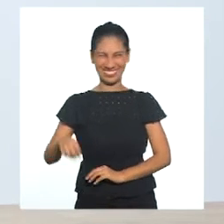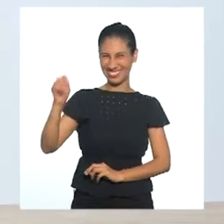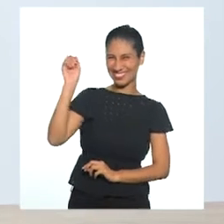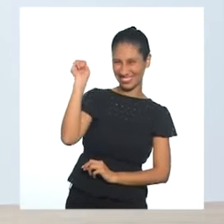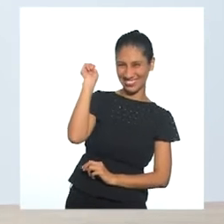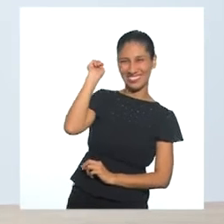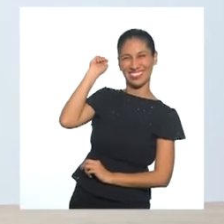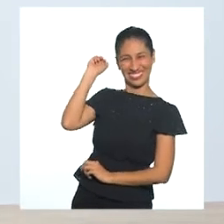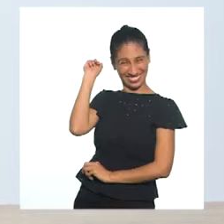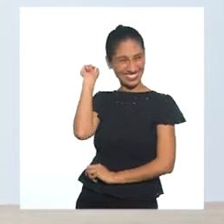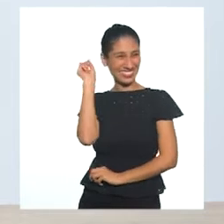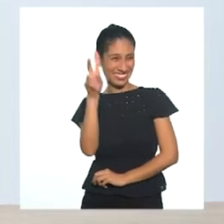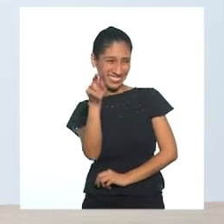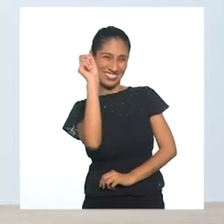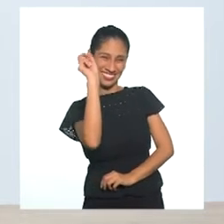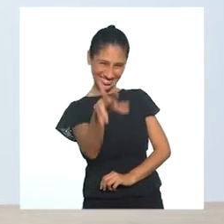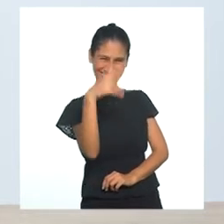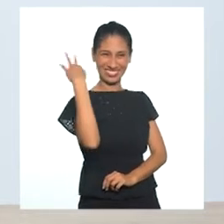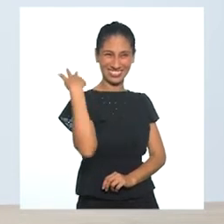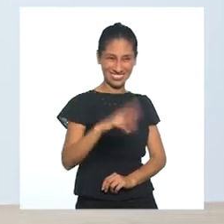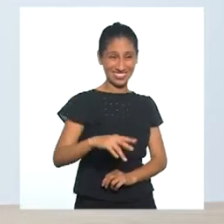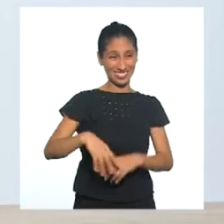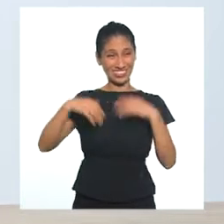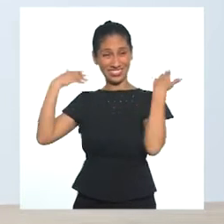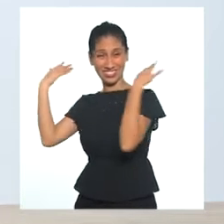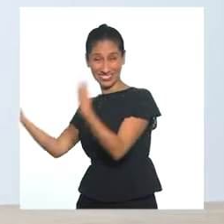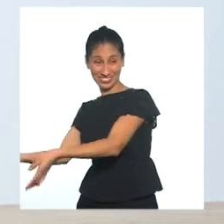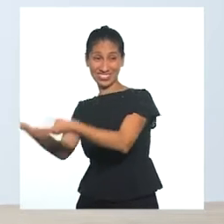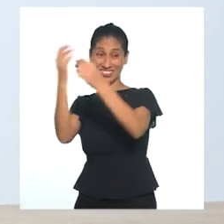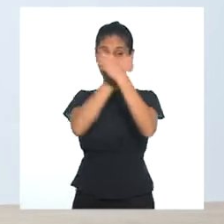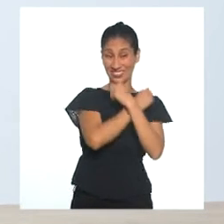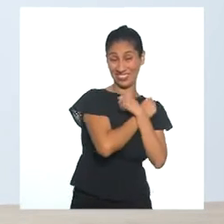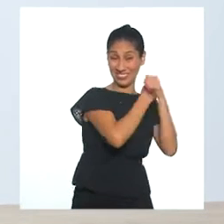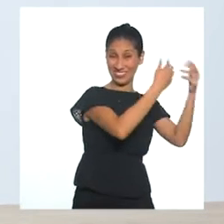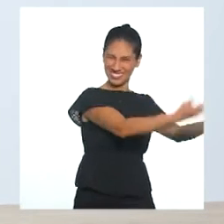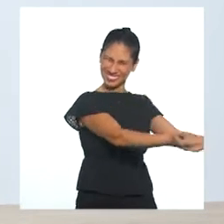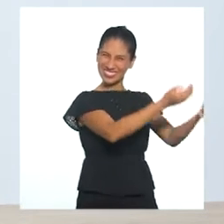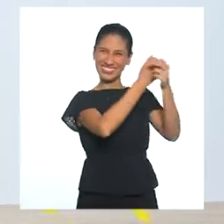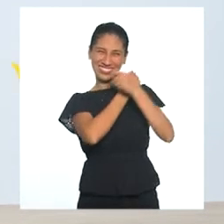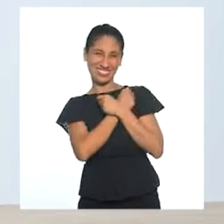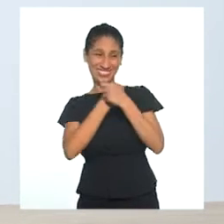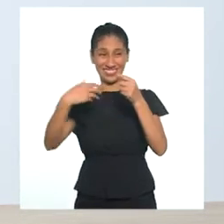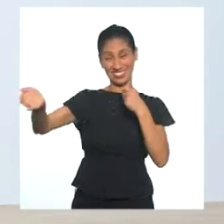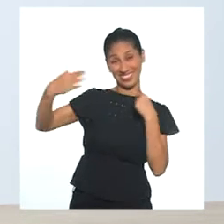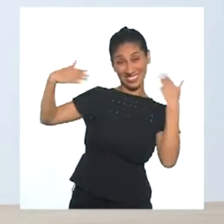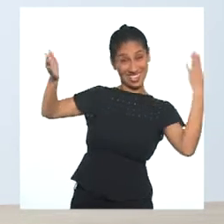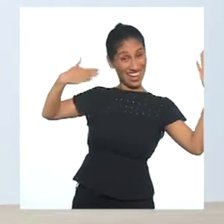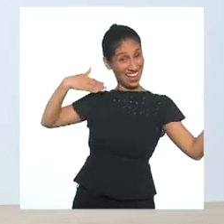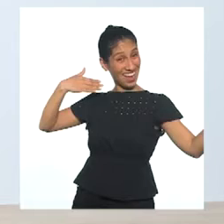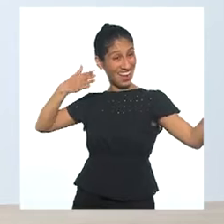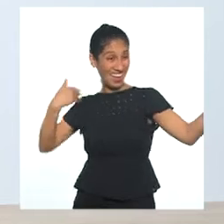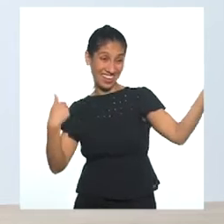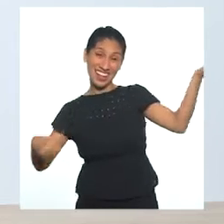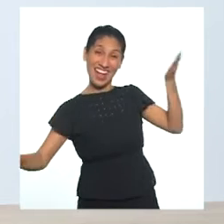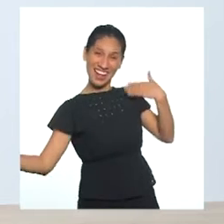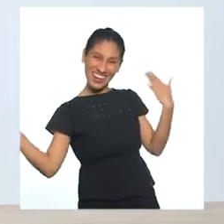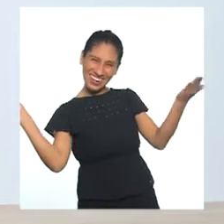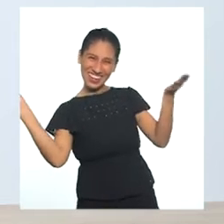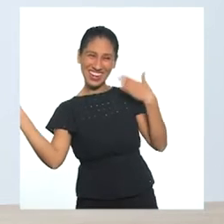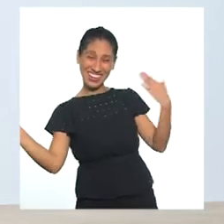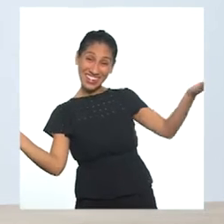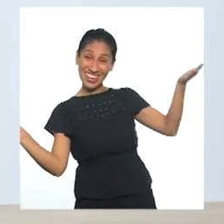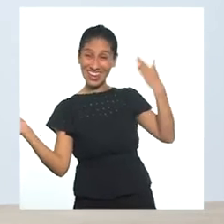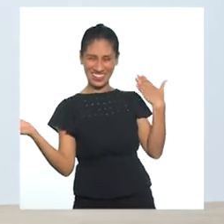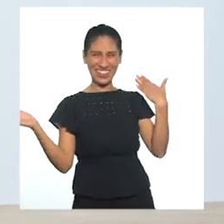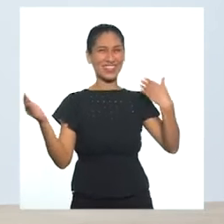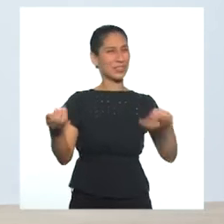dos, un, dos, tres. Amor, amor. Calor, calor, calor.